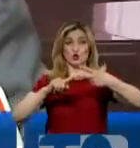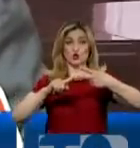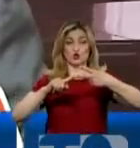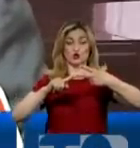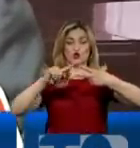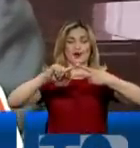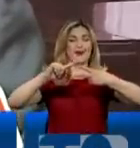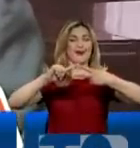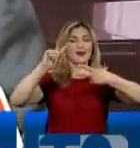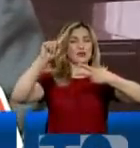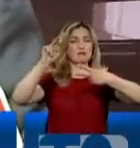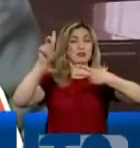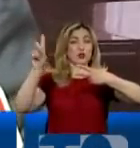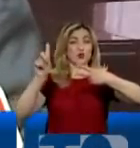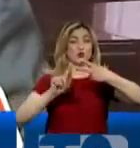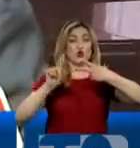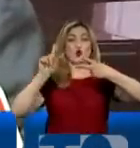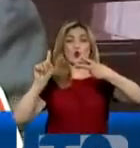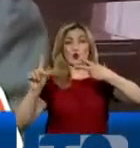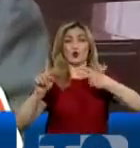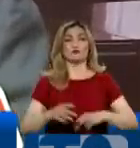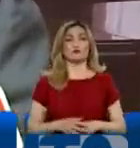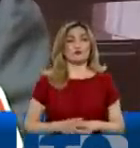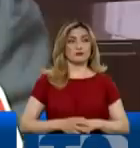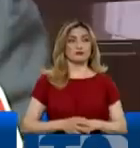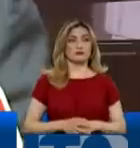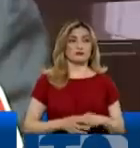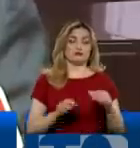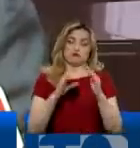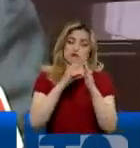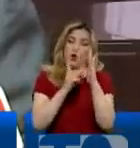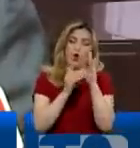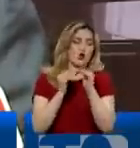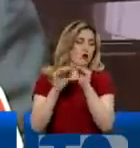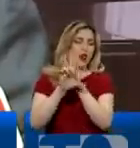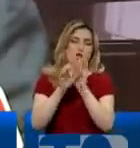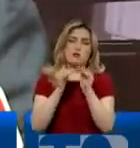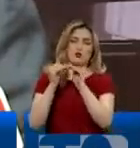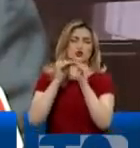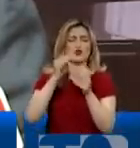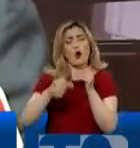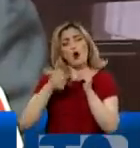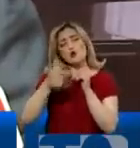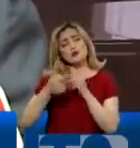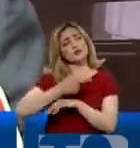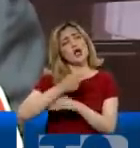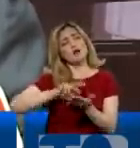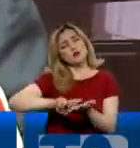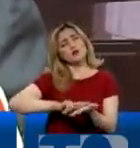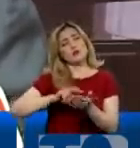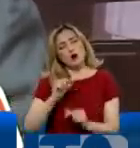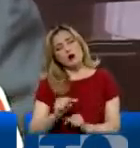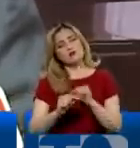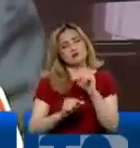plazos correspondientes de acuerdo a lo que establece el código de la democracia estamos sesionando prácticamente todos los días se irá resolviendo